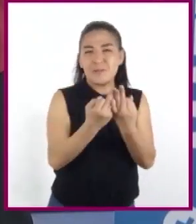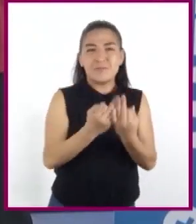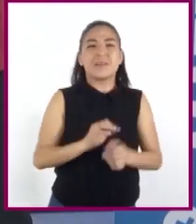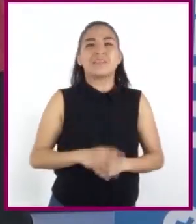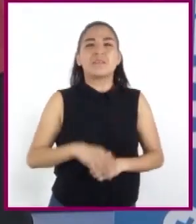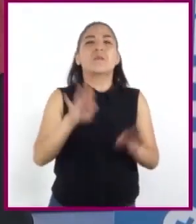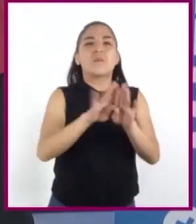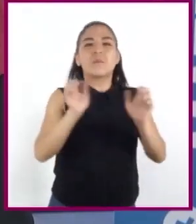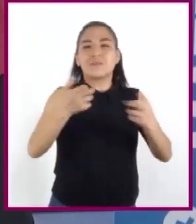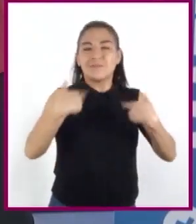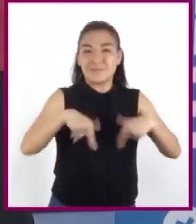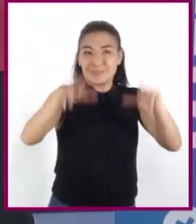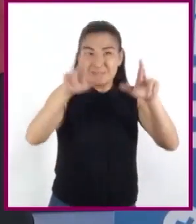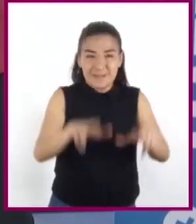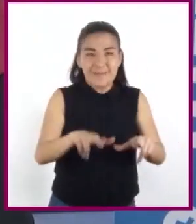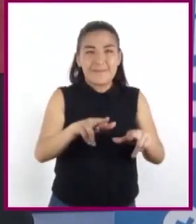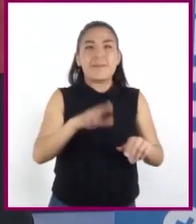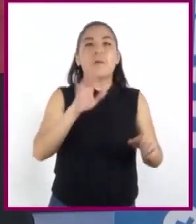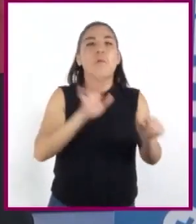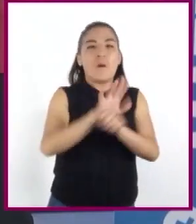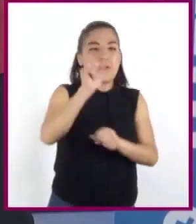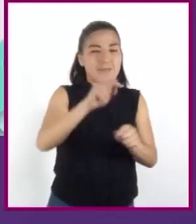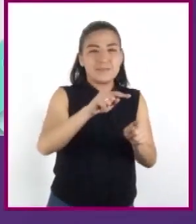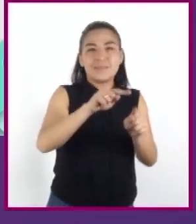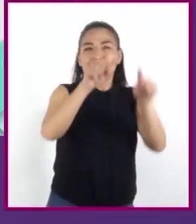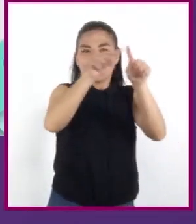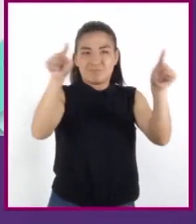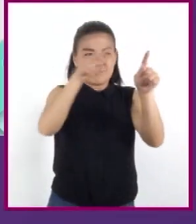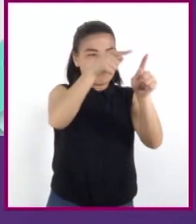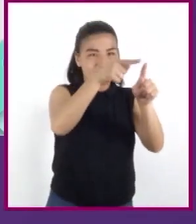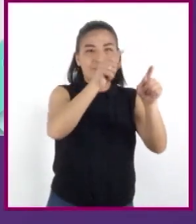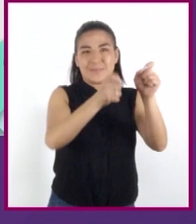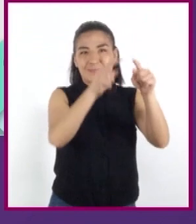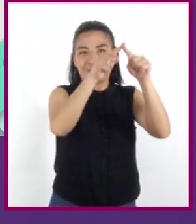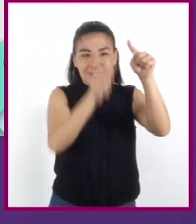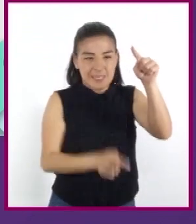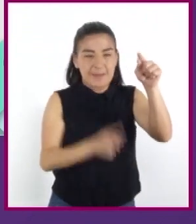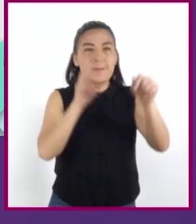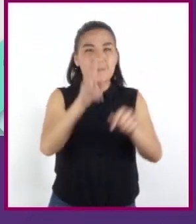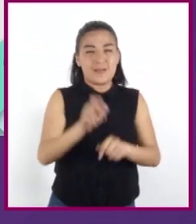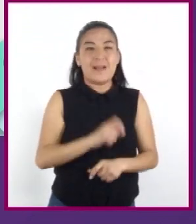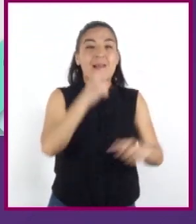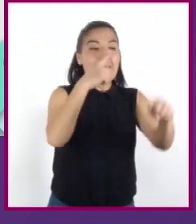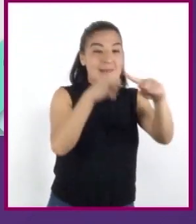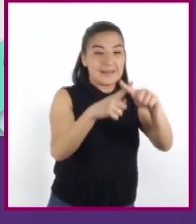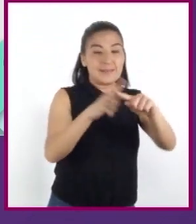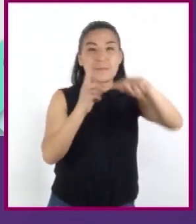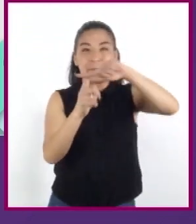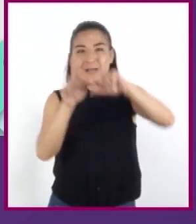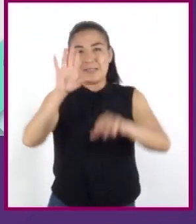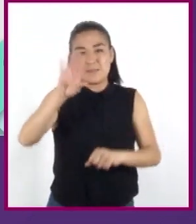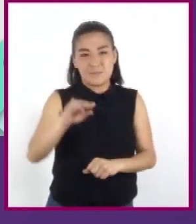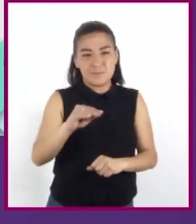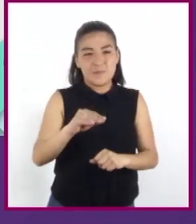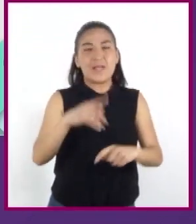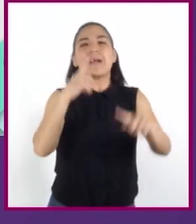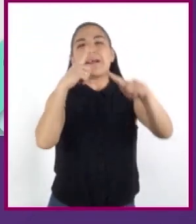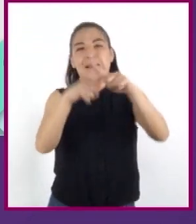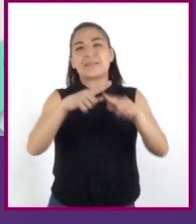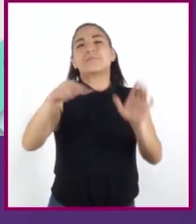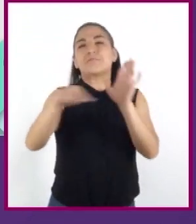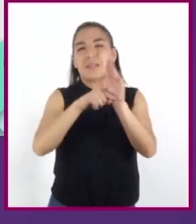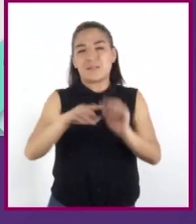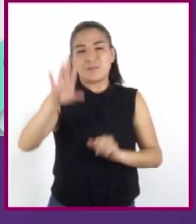las expresiones que representan la base y la altura. Como acabamos de ver, son X más 90 y X menos